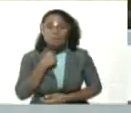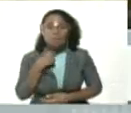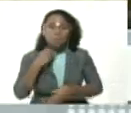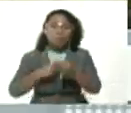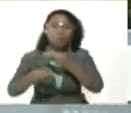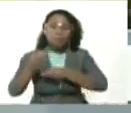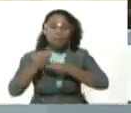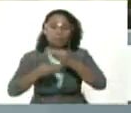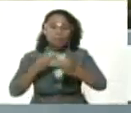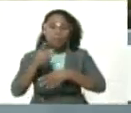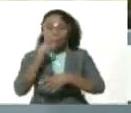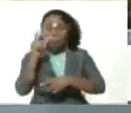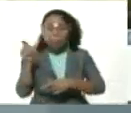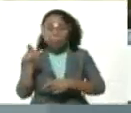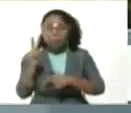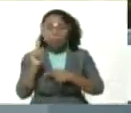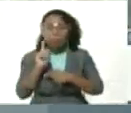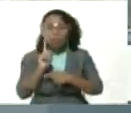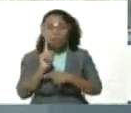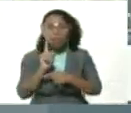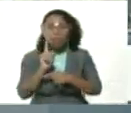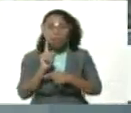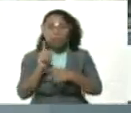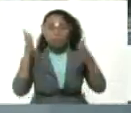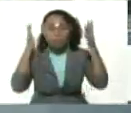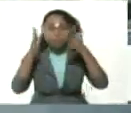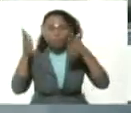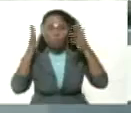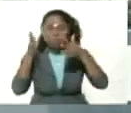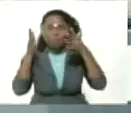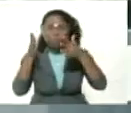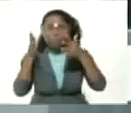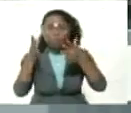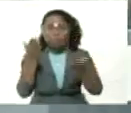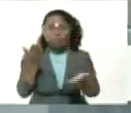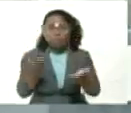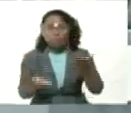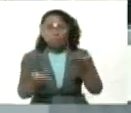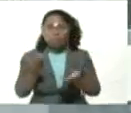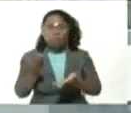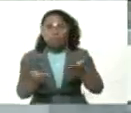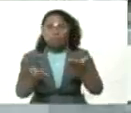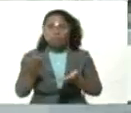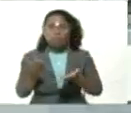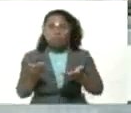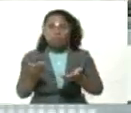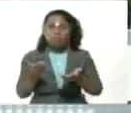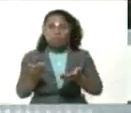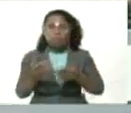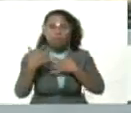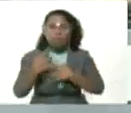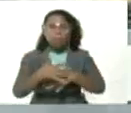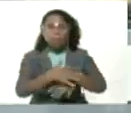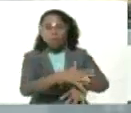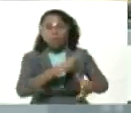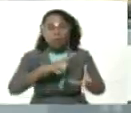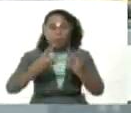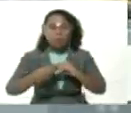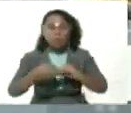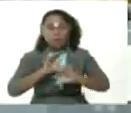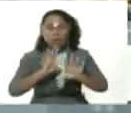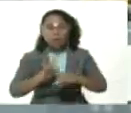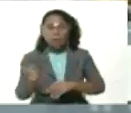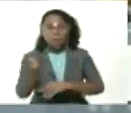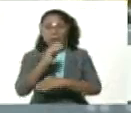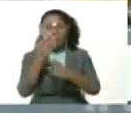hiciera una orientación, un balance de la marcha de los CLAT ya en el mes